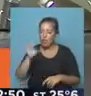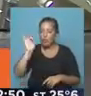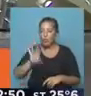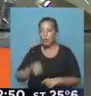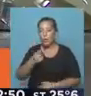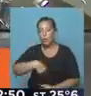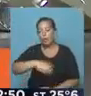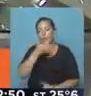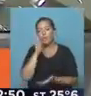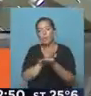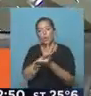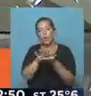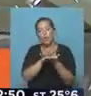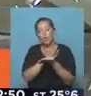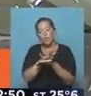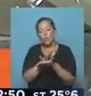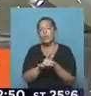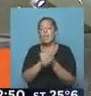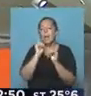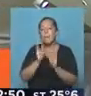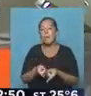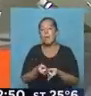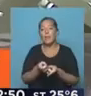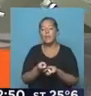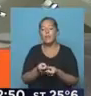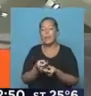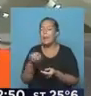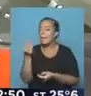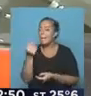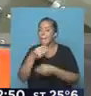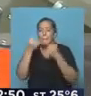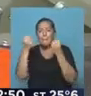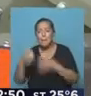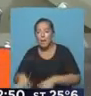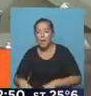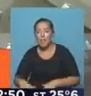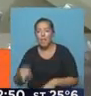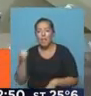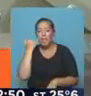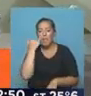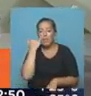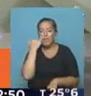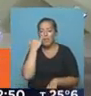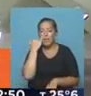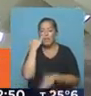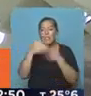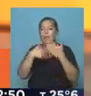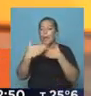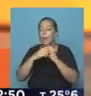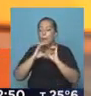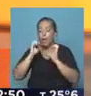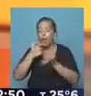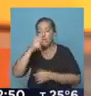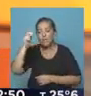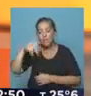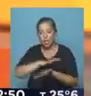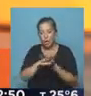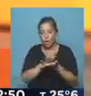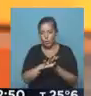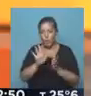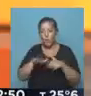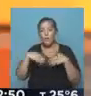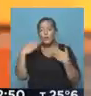nosotros decimos la corrupción mata sino de la cantidad de plata que se pierde digamos y de cuánto se crece mejor sin corrupción Y